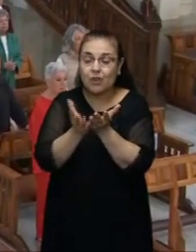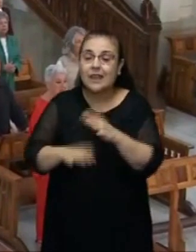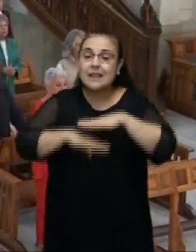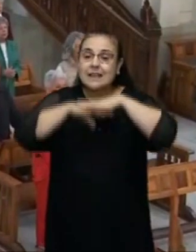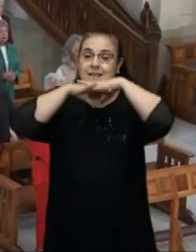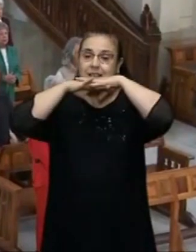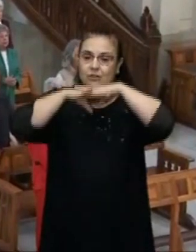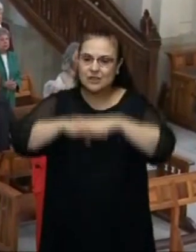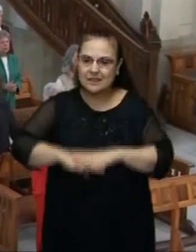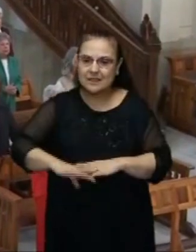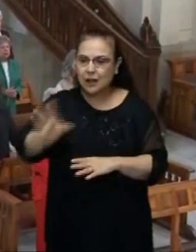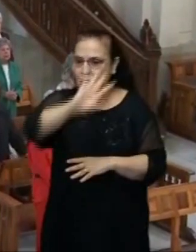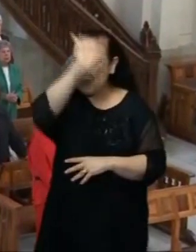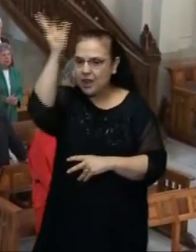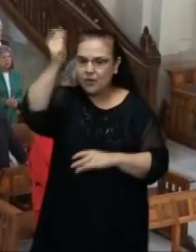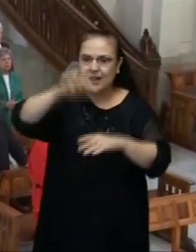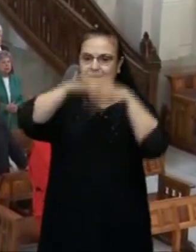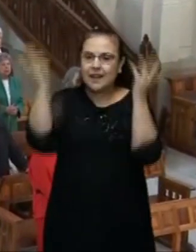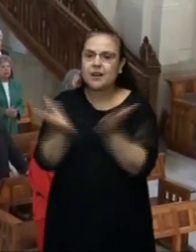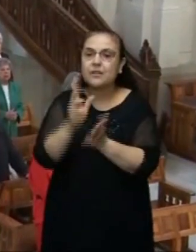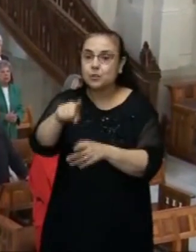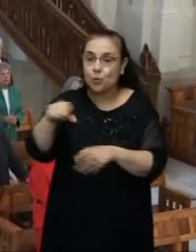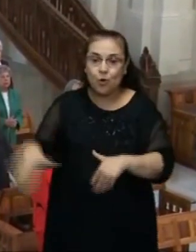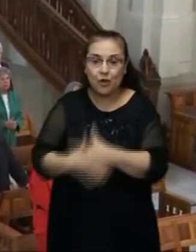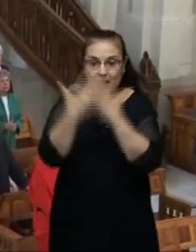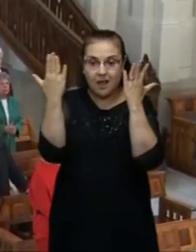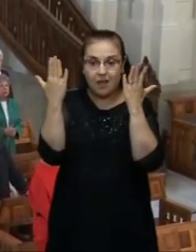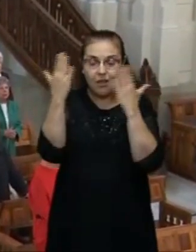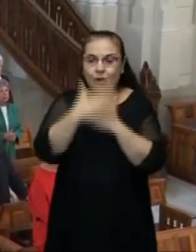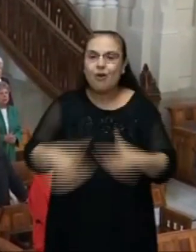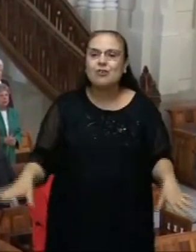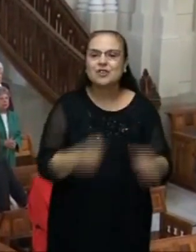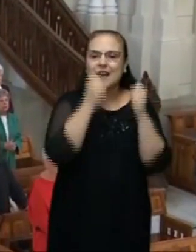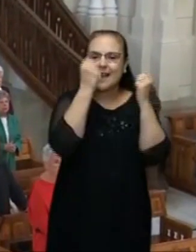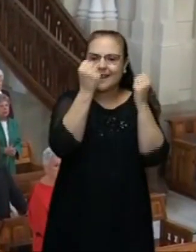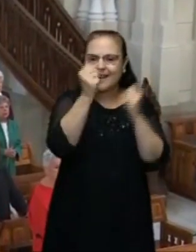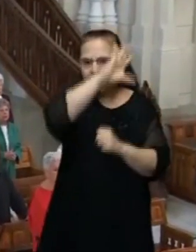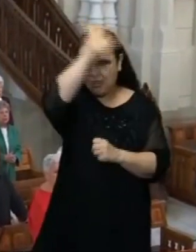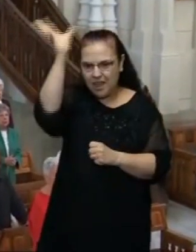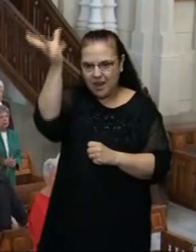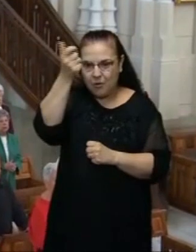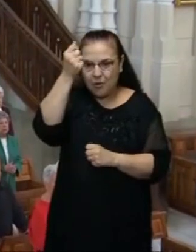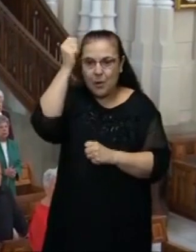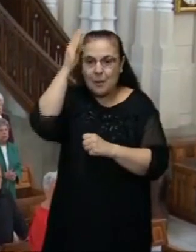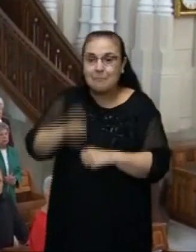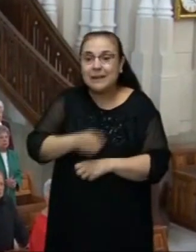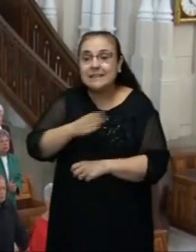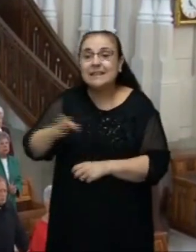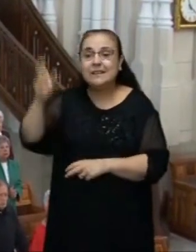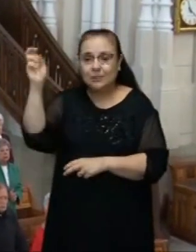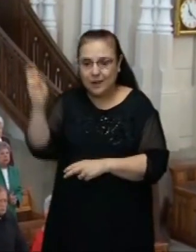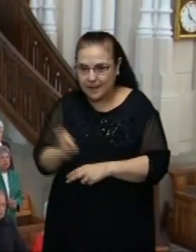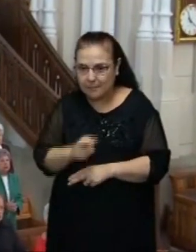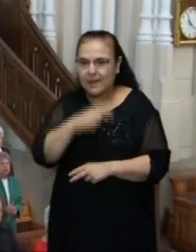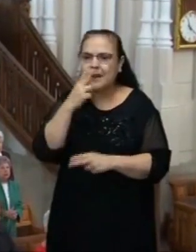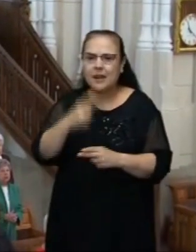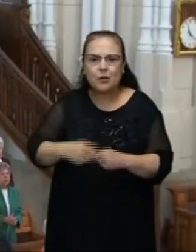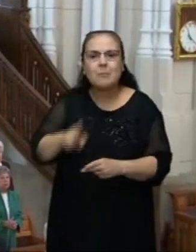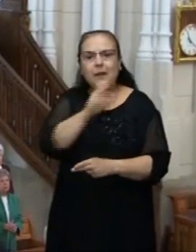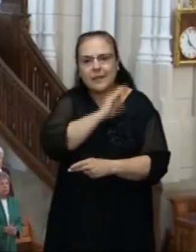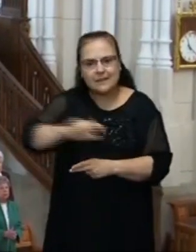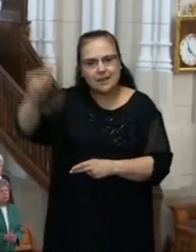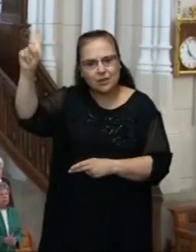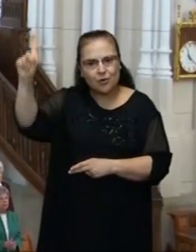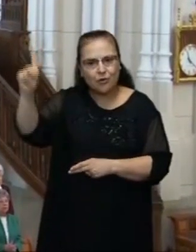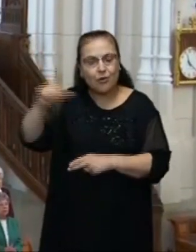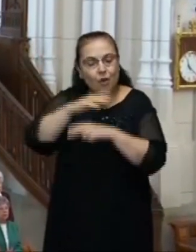universo. Llenos están el cielo y la tierra de tu gloria. Hosanna en el cielo. Bendito el que viene en